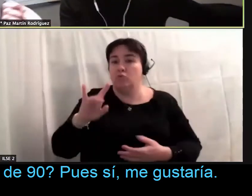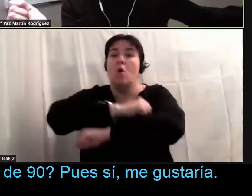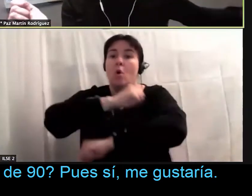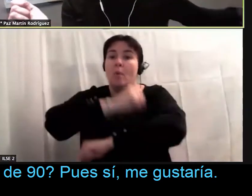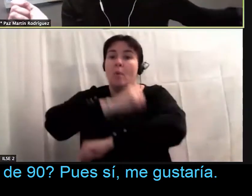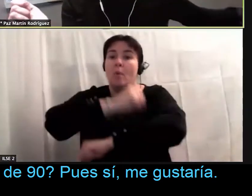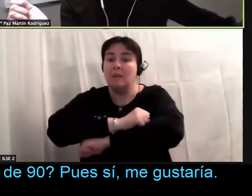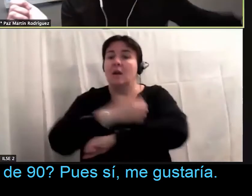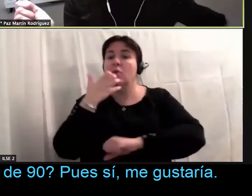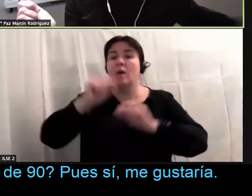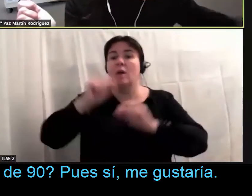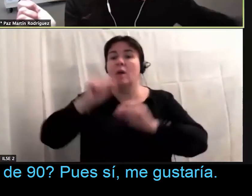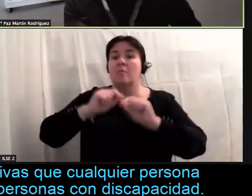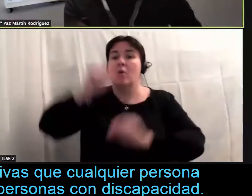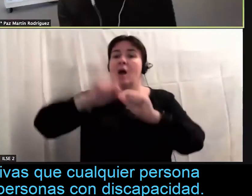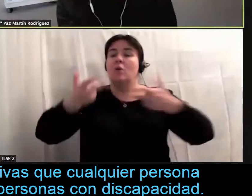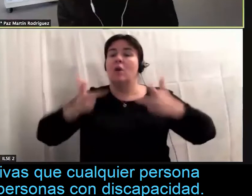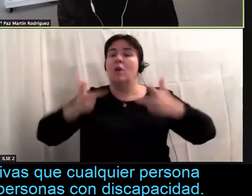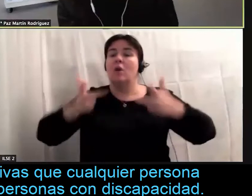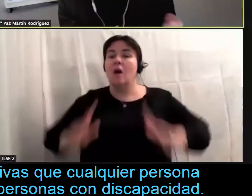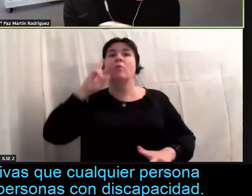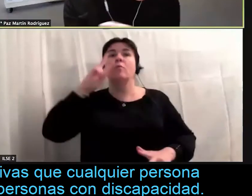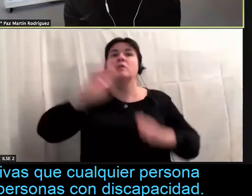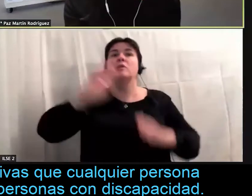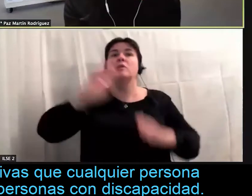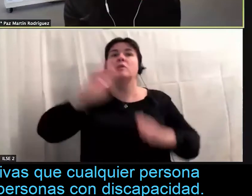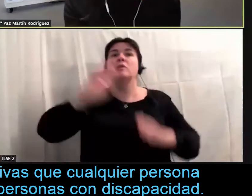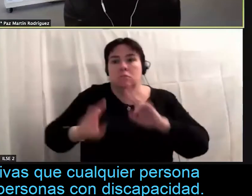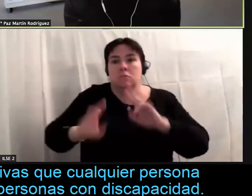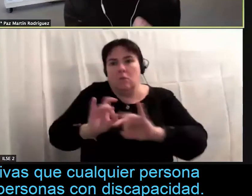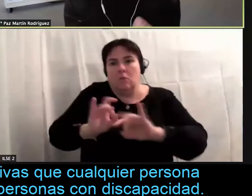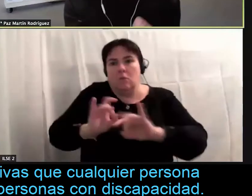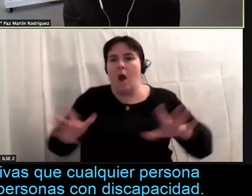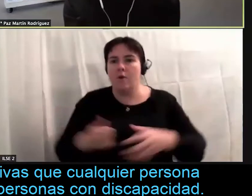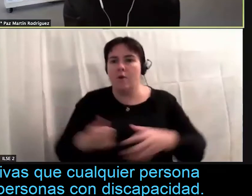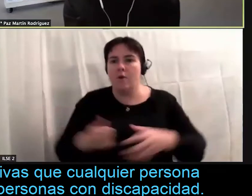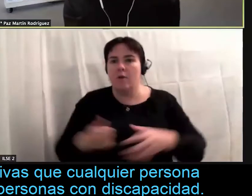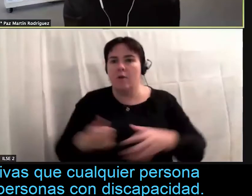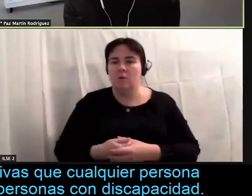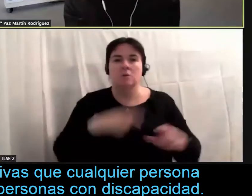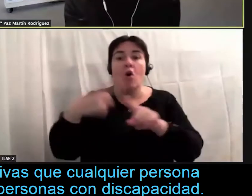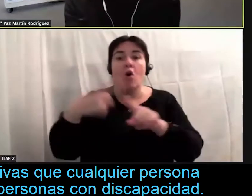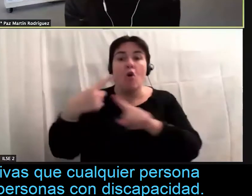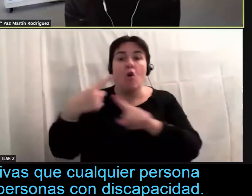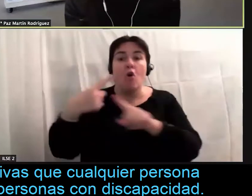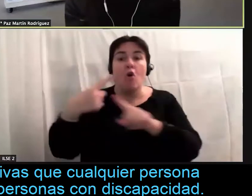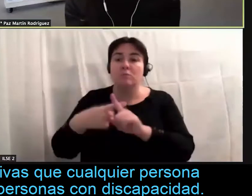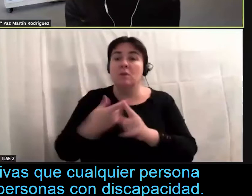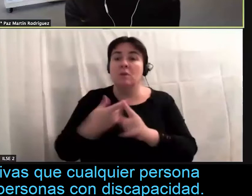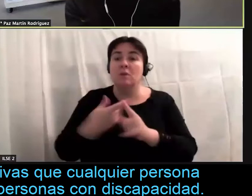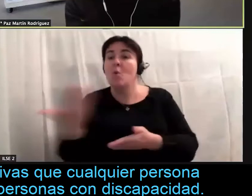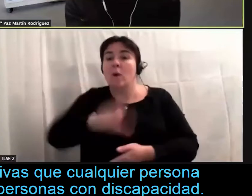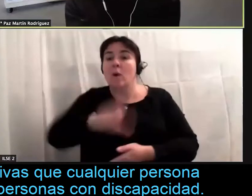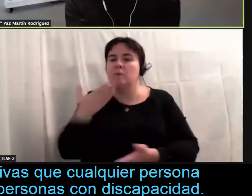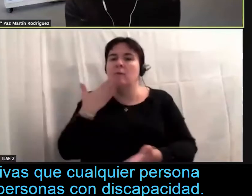sentado se pueda ver fuera? Pues por supuesto. Es decir, que son cosas tan positivas que cualquier persona las demandaría, no solamente las personas con